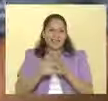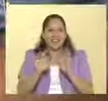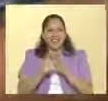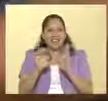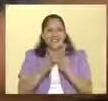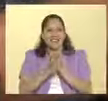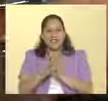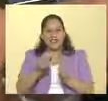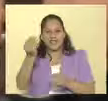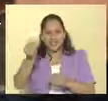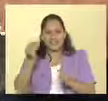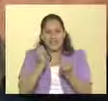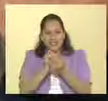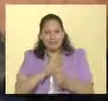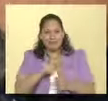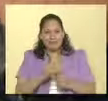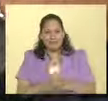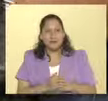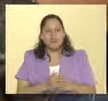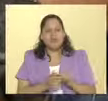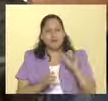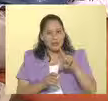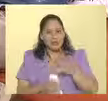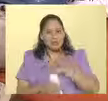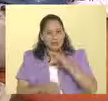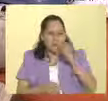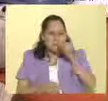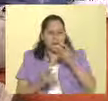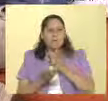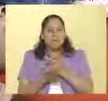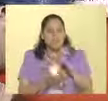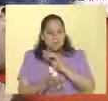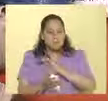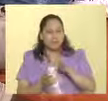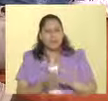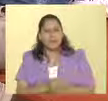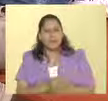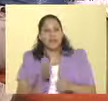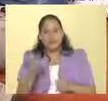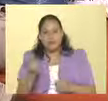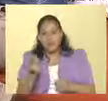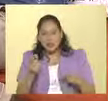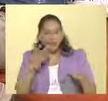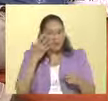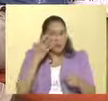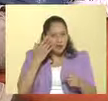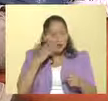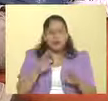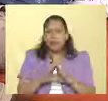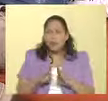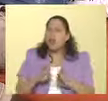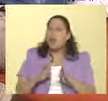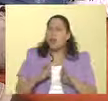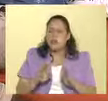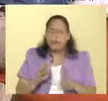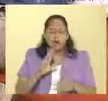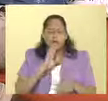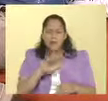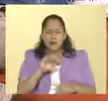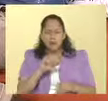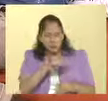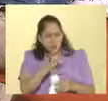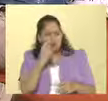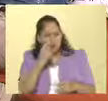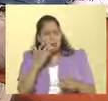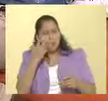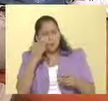chocolate, que no les dan chocolates a sus mascotas. Desde ahí les empezamos a premiar. Exactamente. Y entonces el perro y el gato van a empezar a asociar que es algo positivo estar en presencia